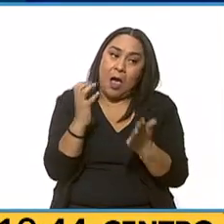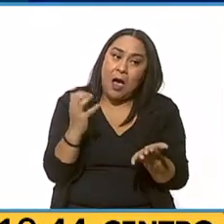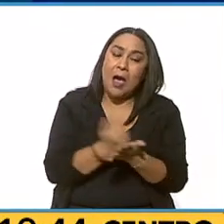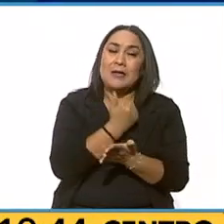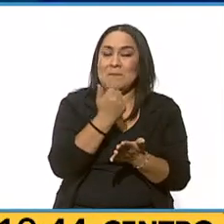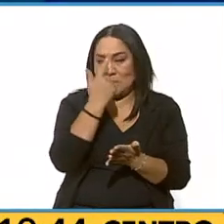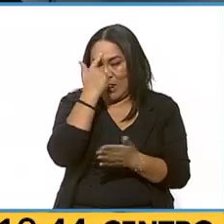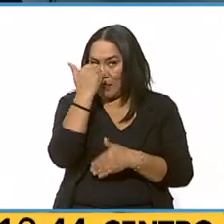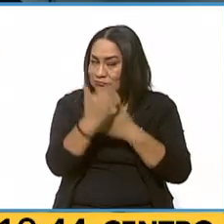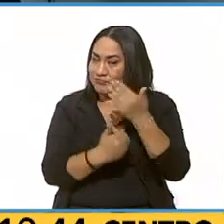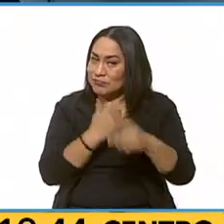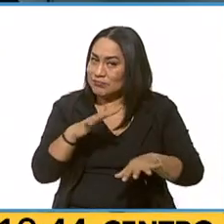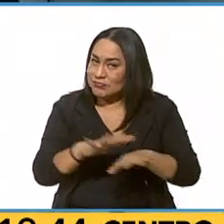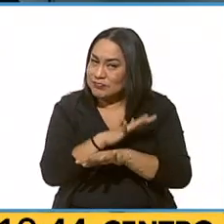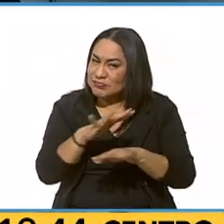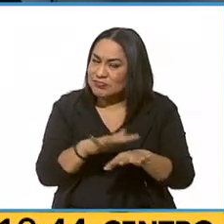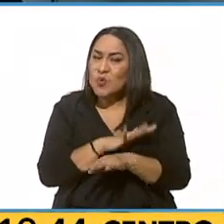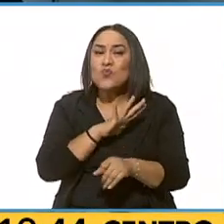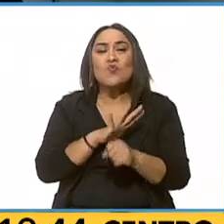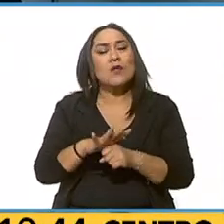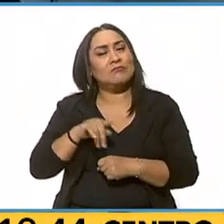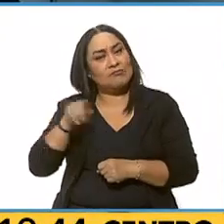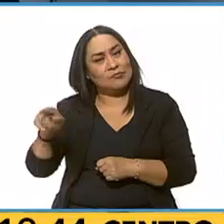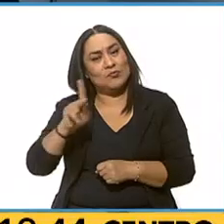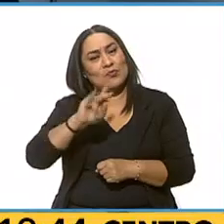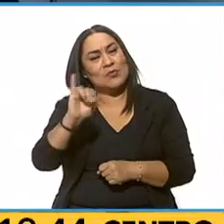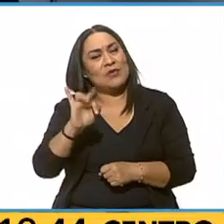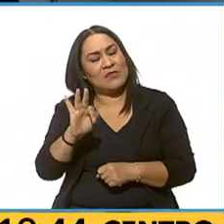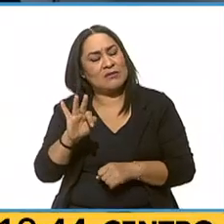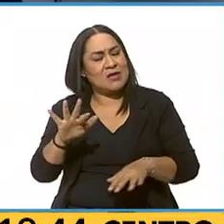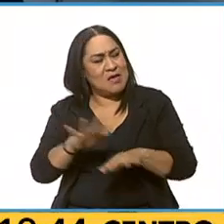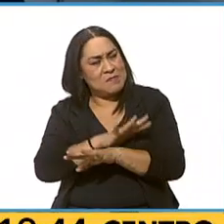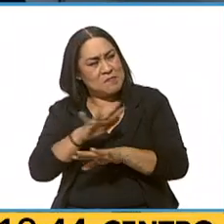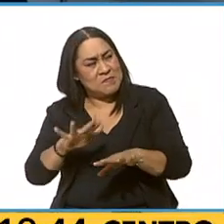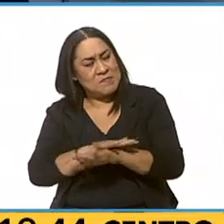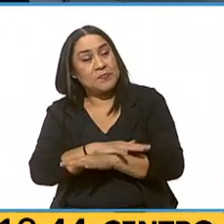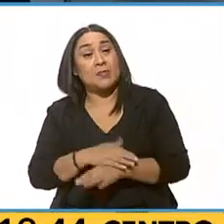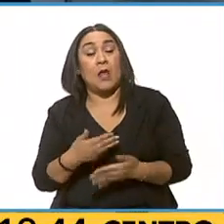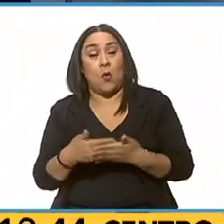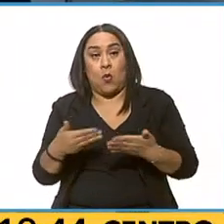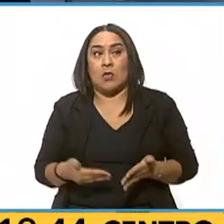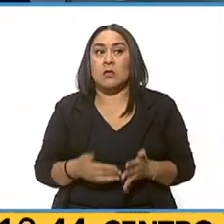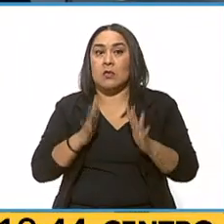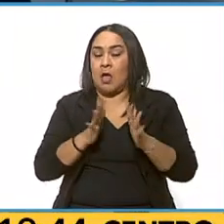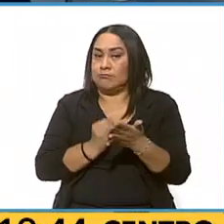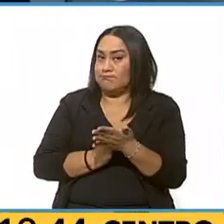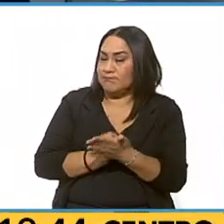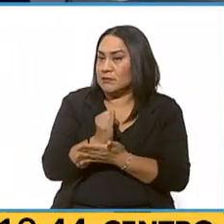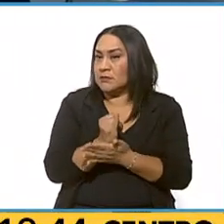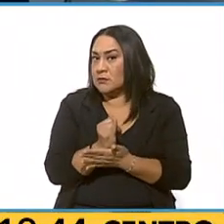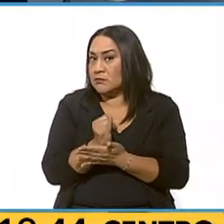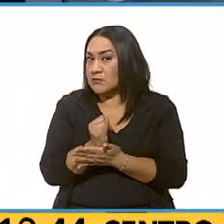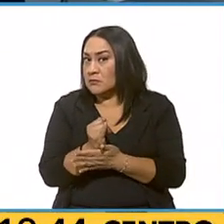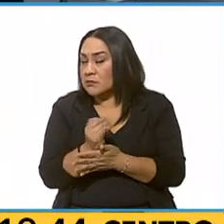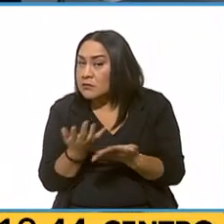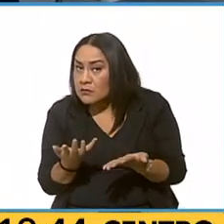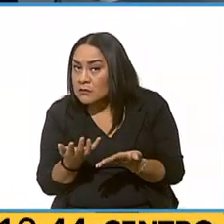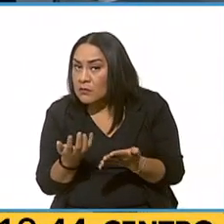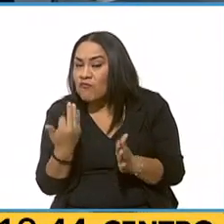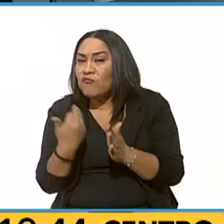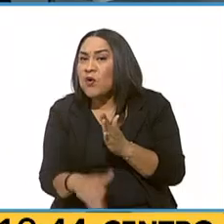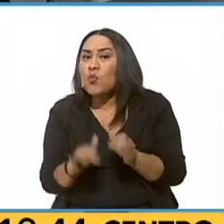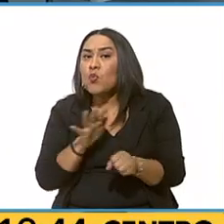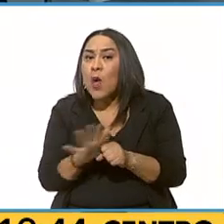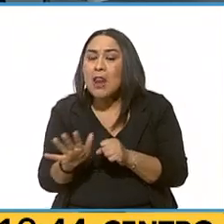de la democracia, que es la reforma judicial. Para que esto se consolide y se concrete, ¿qué falta? Nuestros